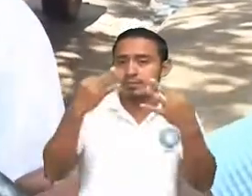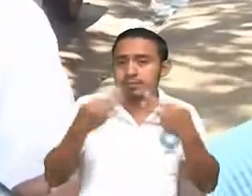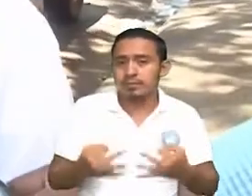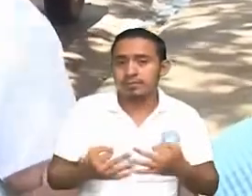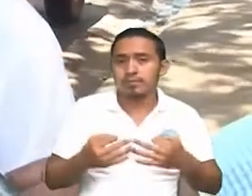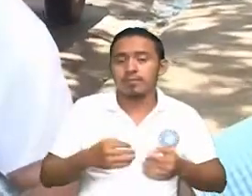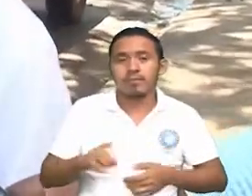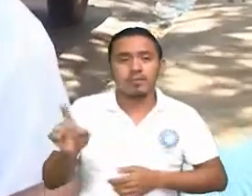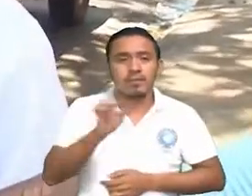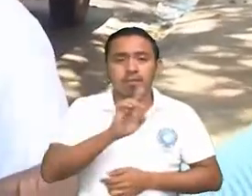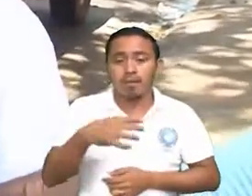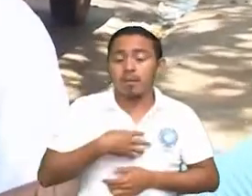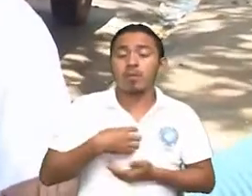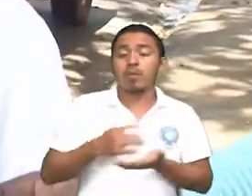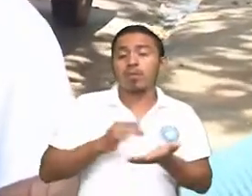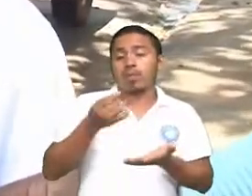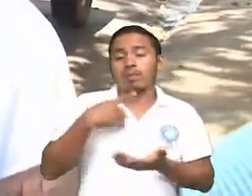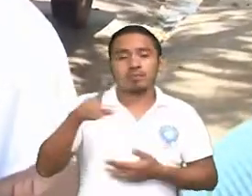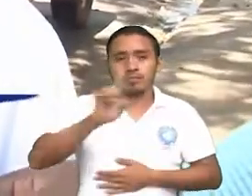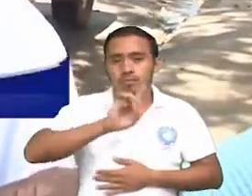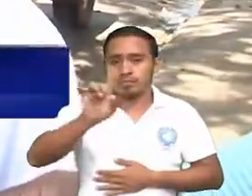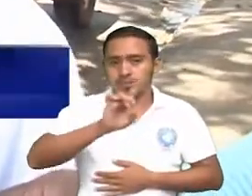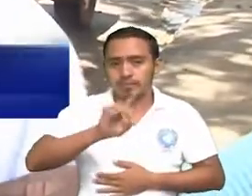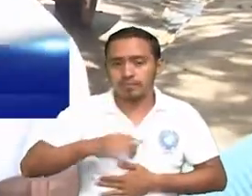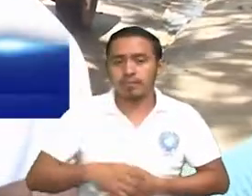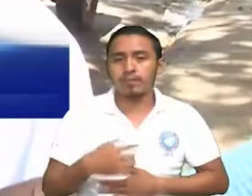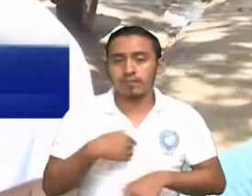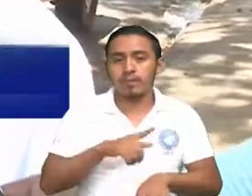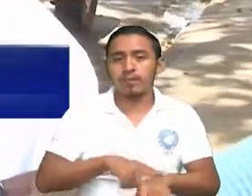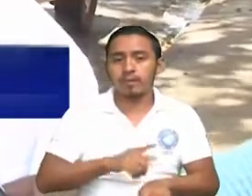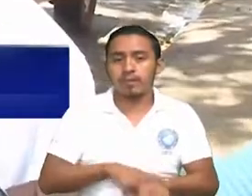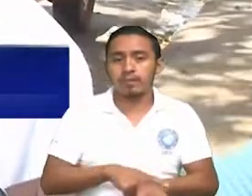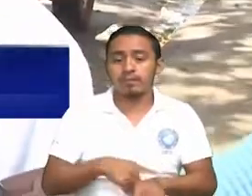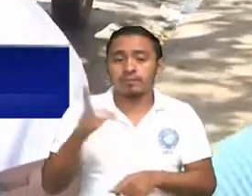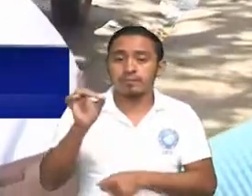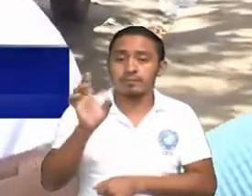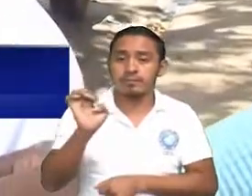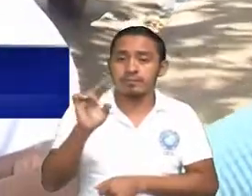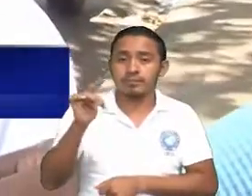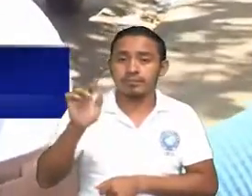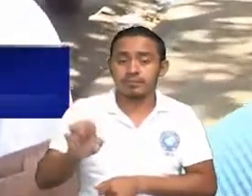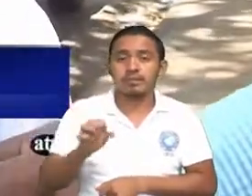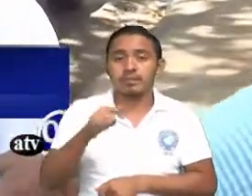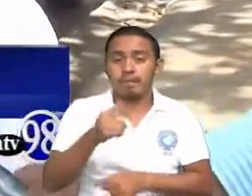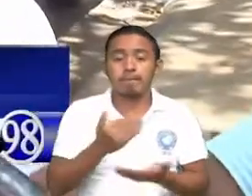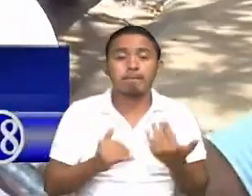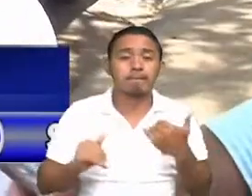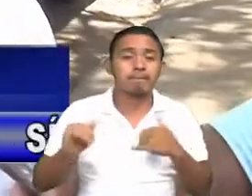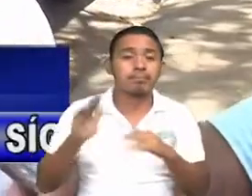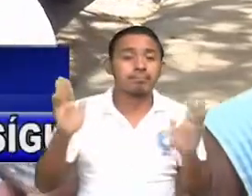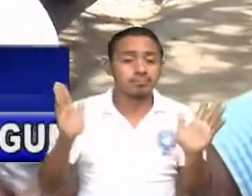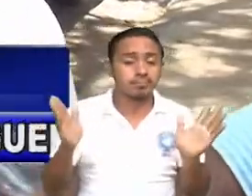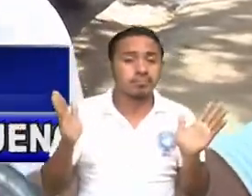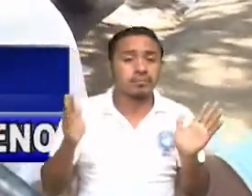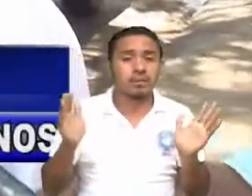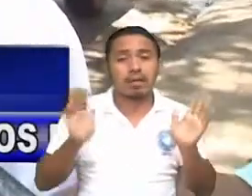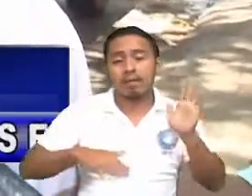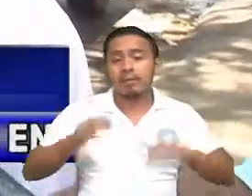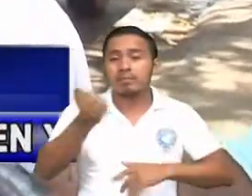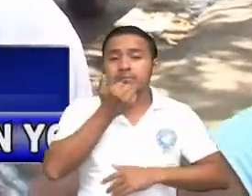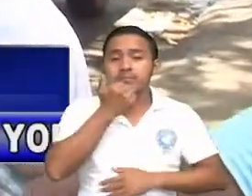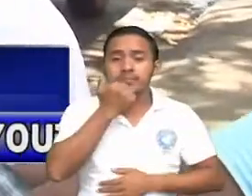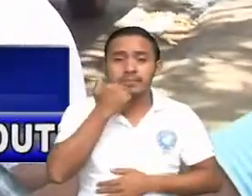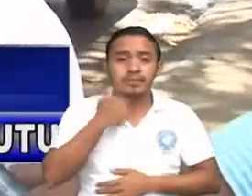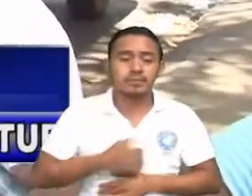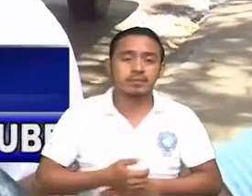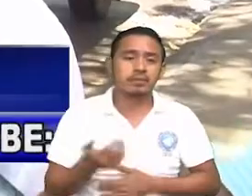correspondiente. No automedicarse, ¿verdad? Sabemos que estamos en una época donde el dengue está en su mayor auge, y hay veces que cometemos el error